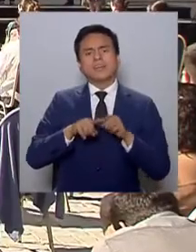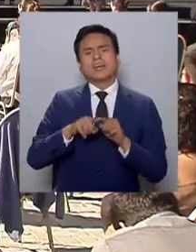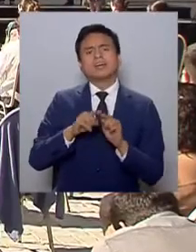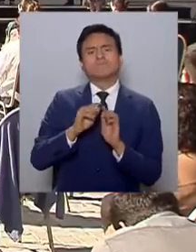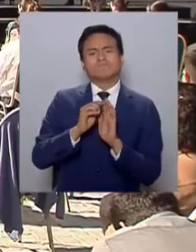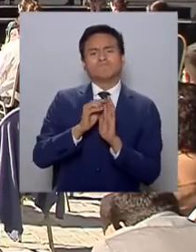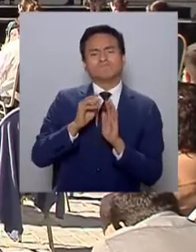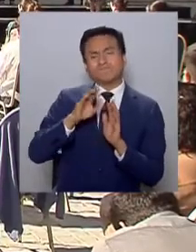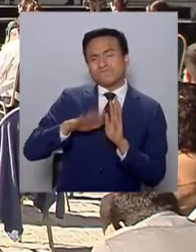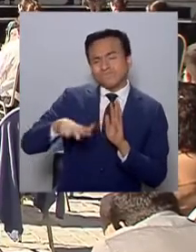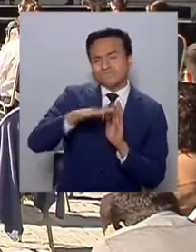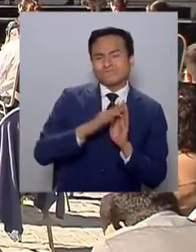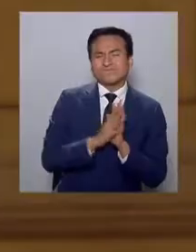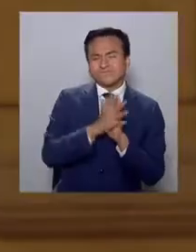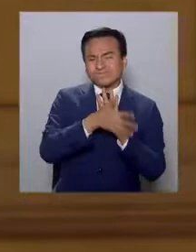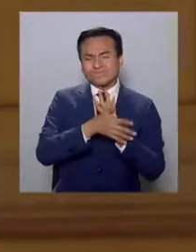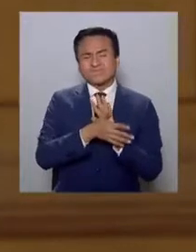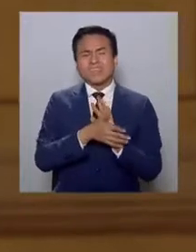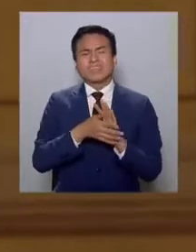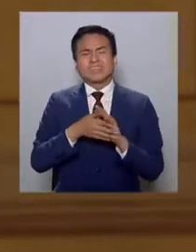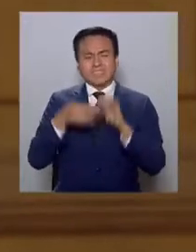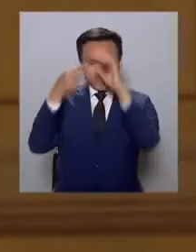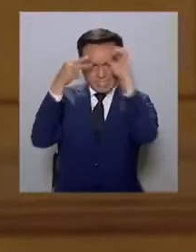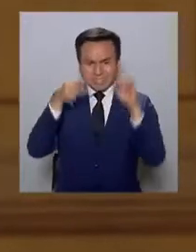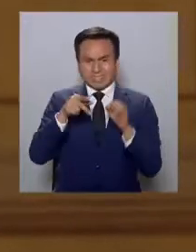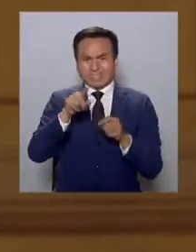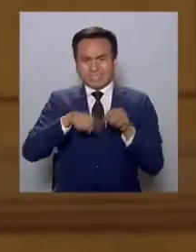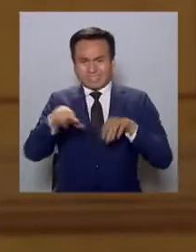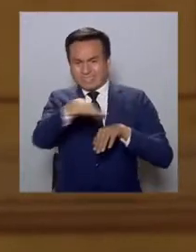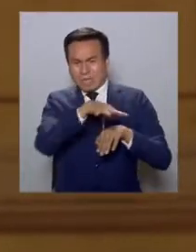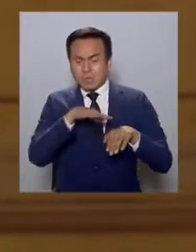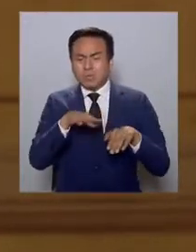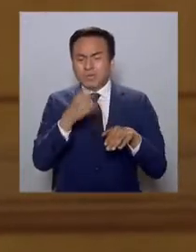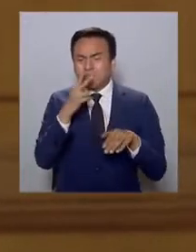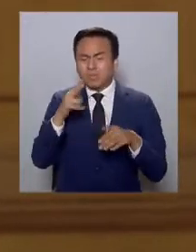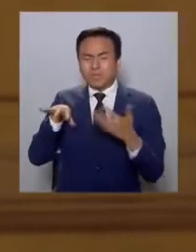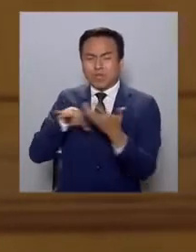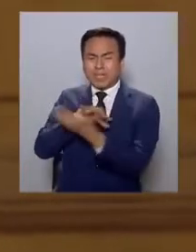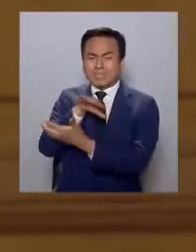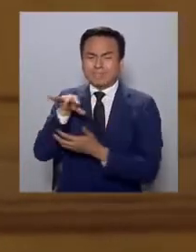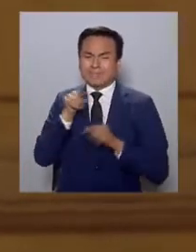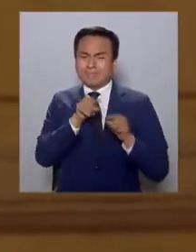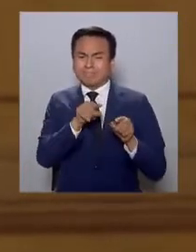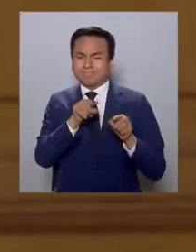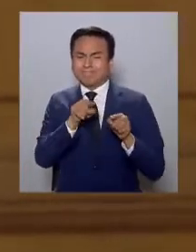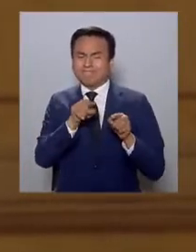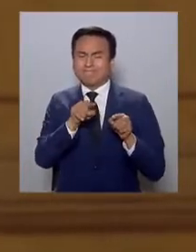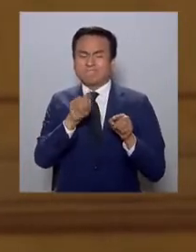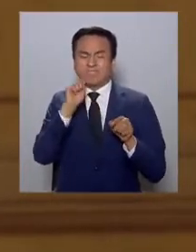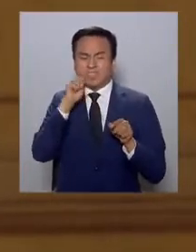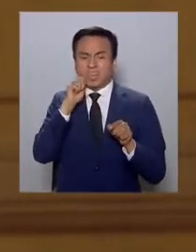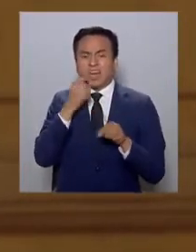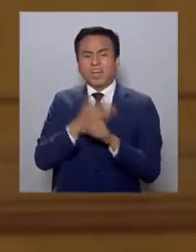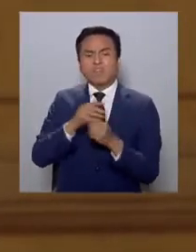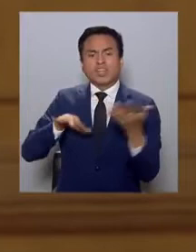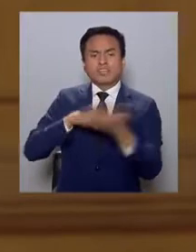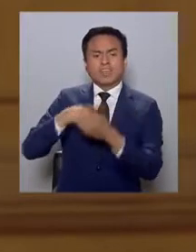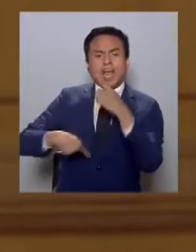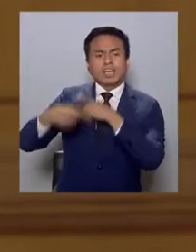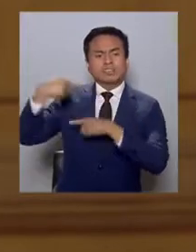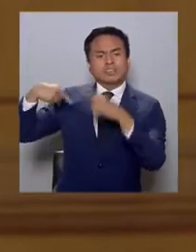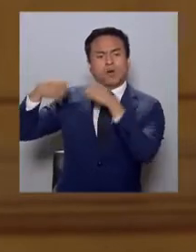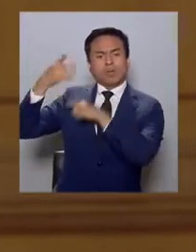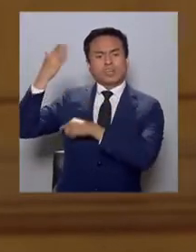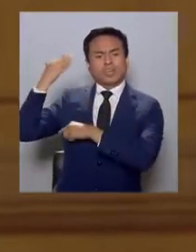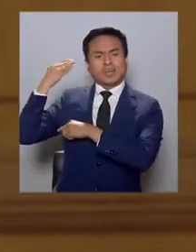en donde se han vivido últimamente hechos de violencia que preceden a también una violencia histórica